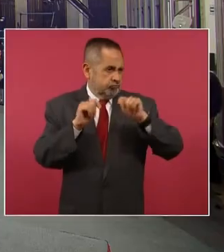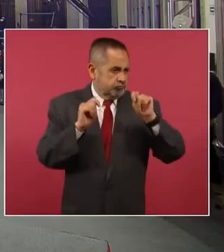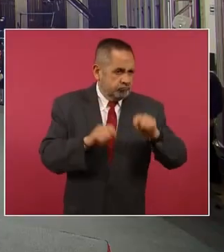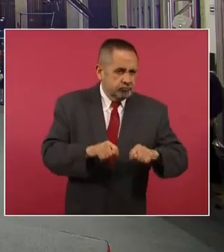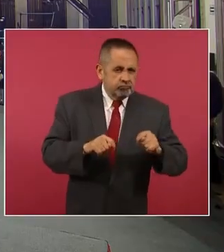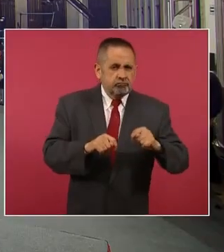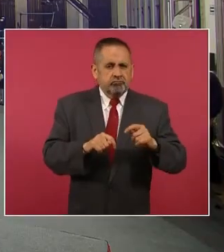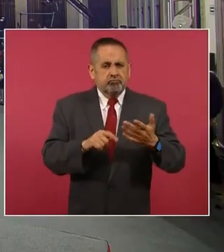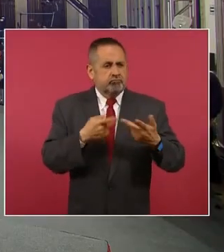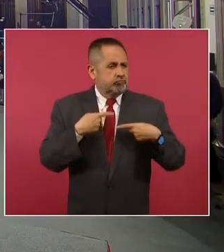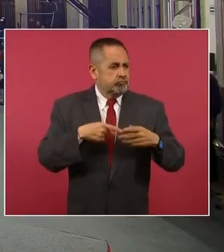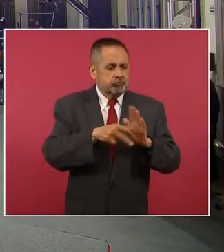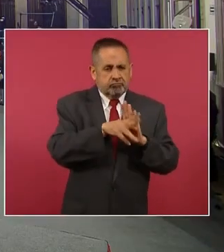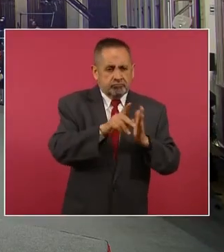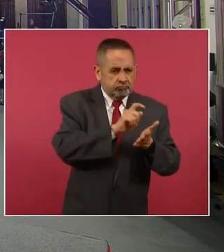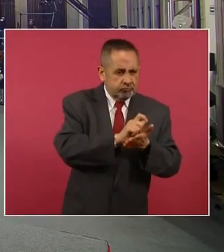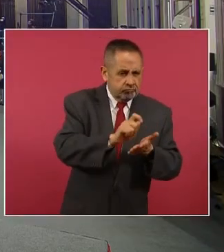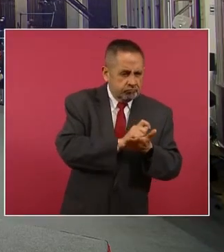al articulista,